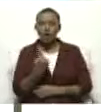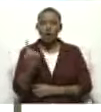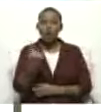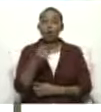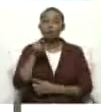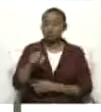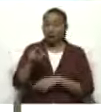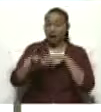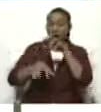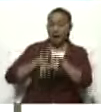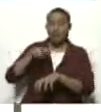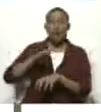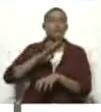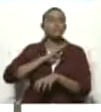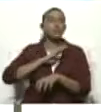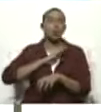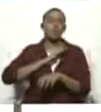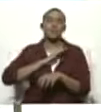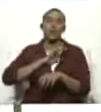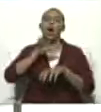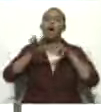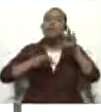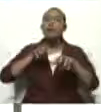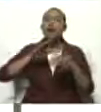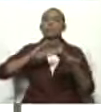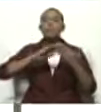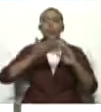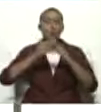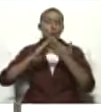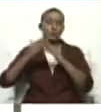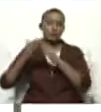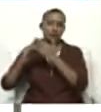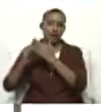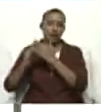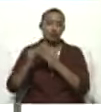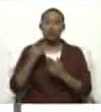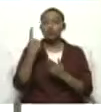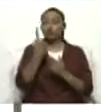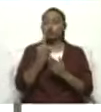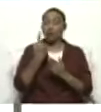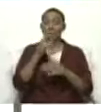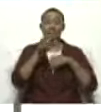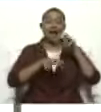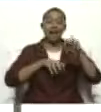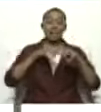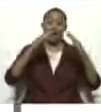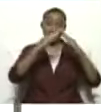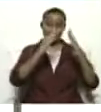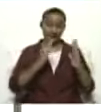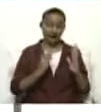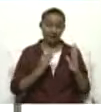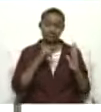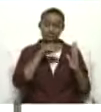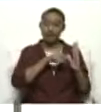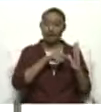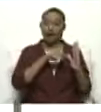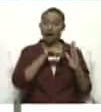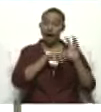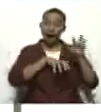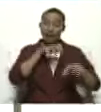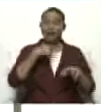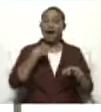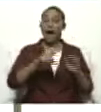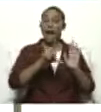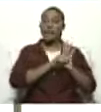comunitarias. O sea, no son solamente los animales de compañía, sino también proteger, repito, las mascotas